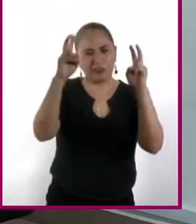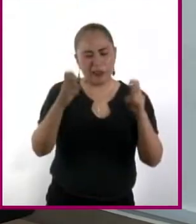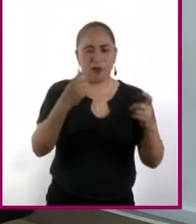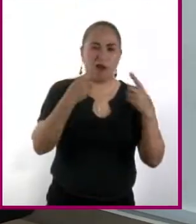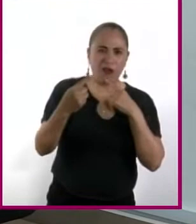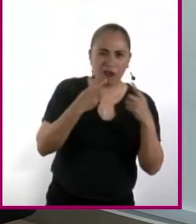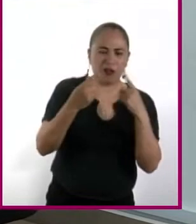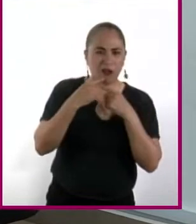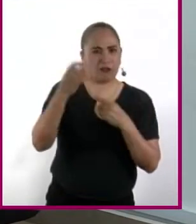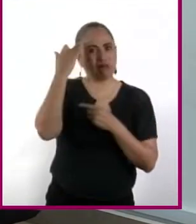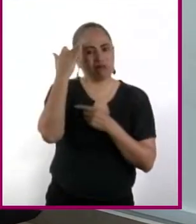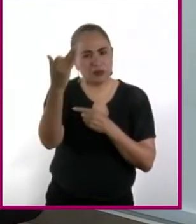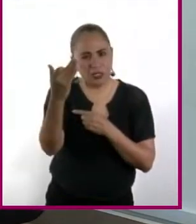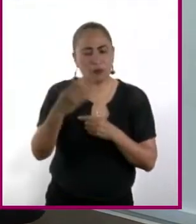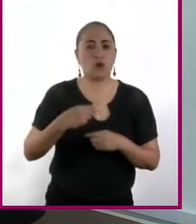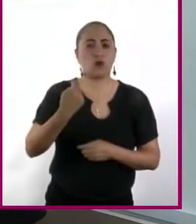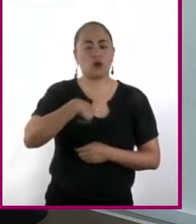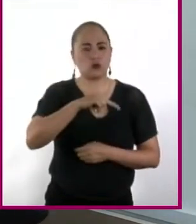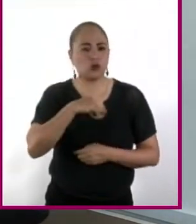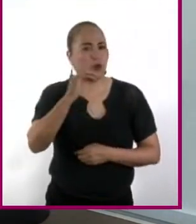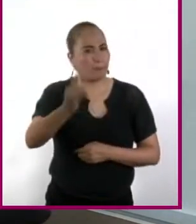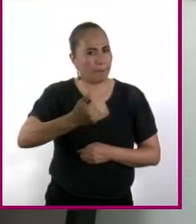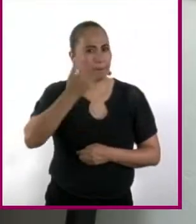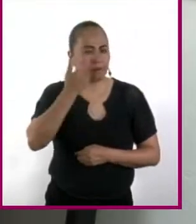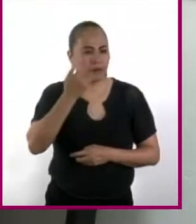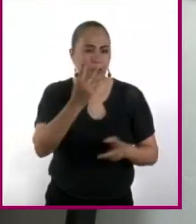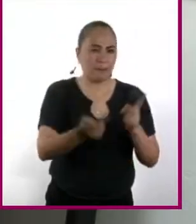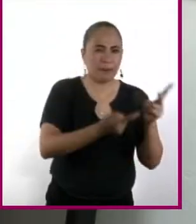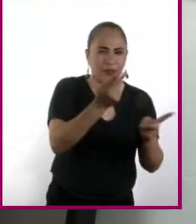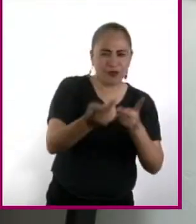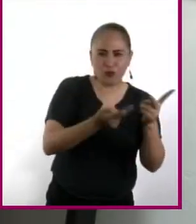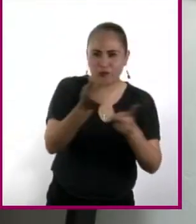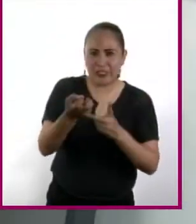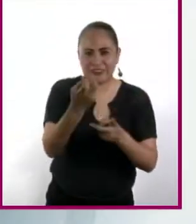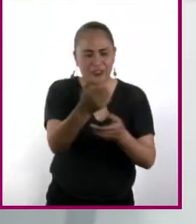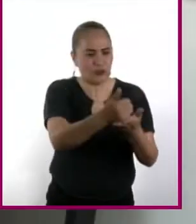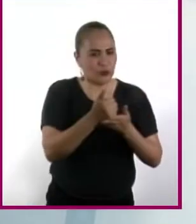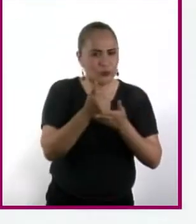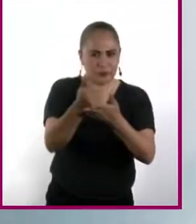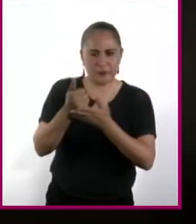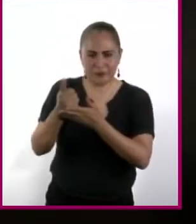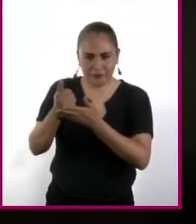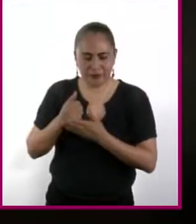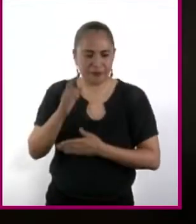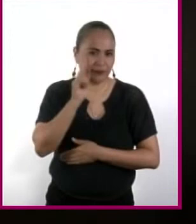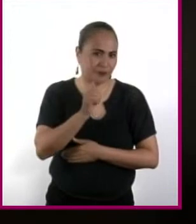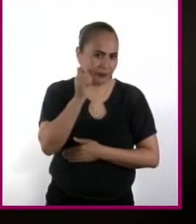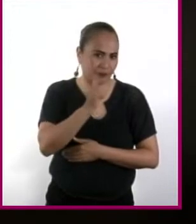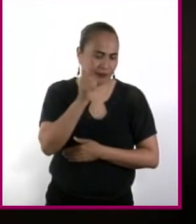Sí, incluso hicimos una consulta telefónica, ya ves que la sociedad siempre nos ayuda.